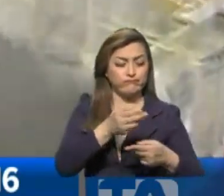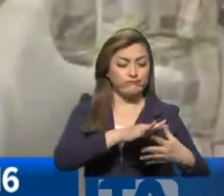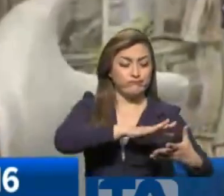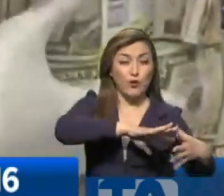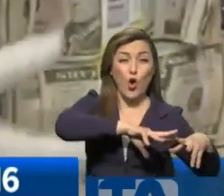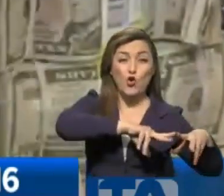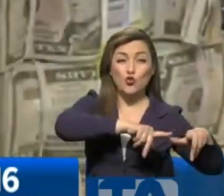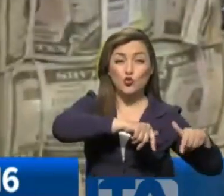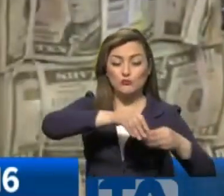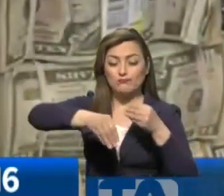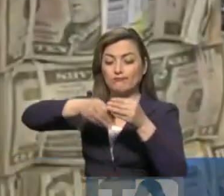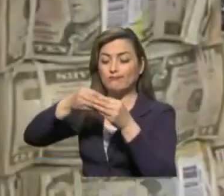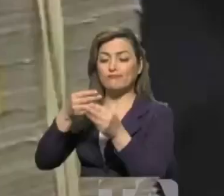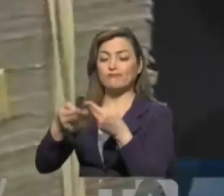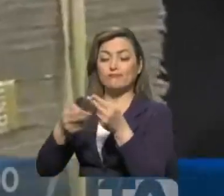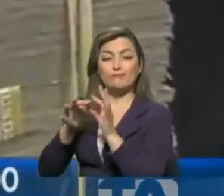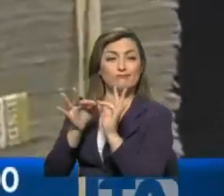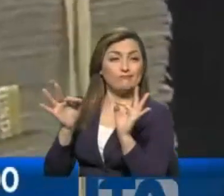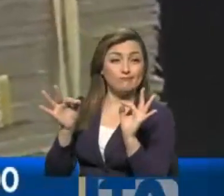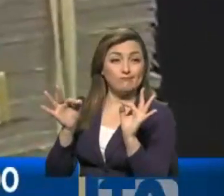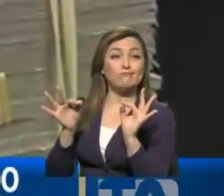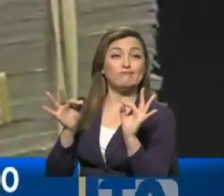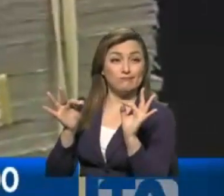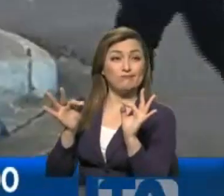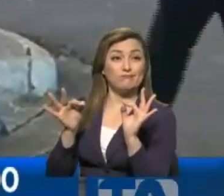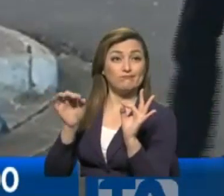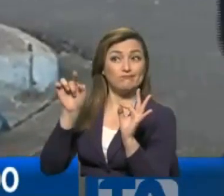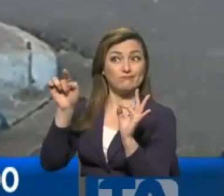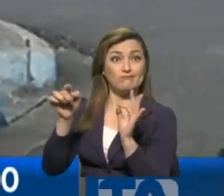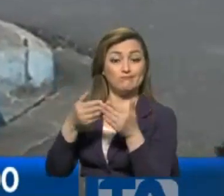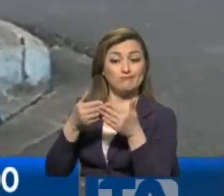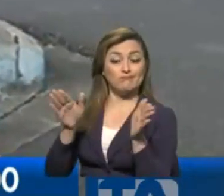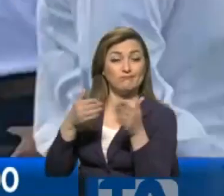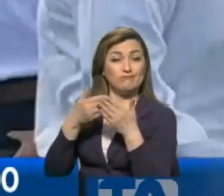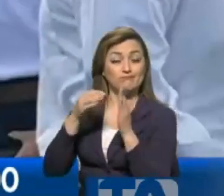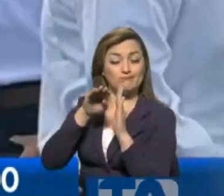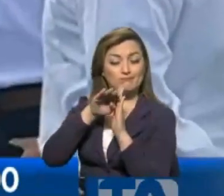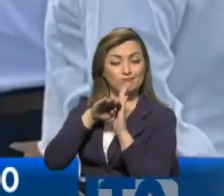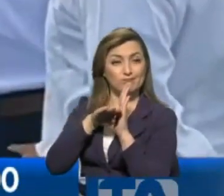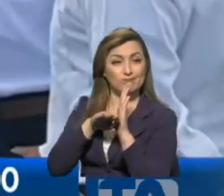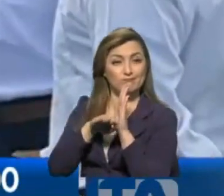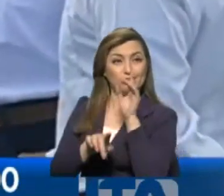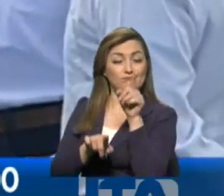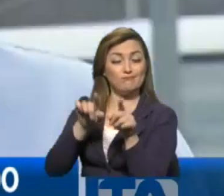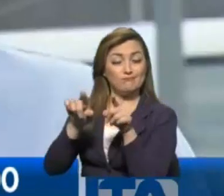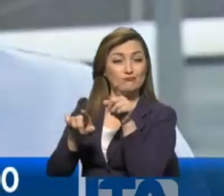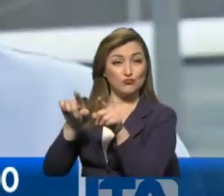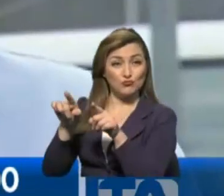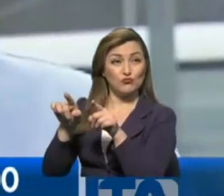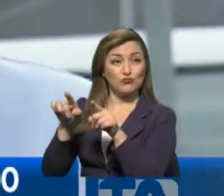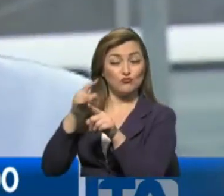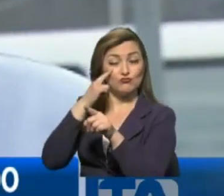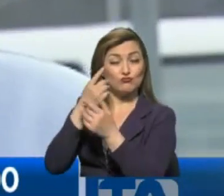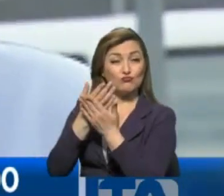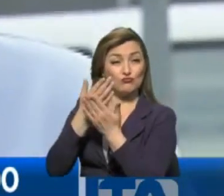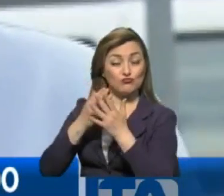activos. Revelaciones conocidas como los papeles de Panamá. En la lista de mencionados en algunos presuntos y otros